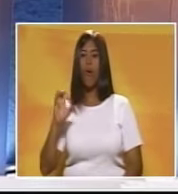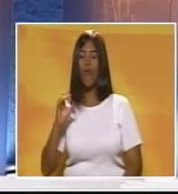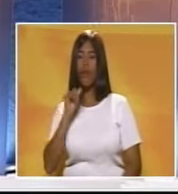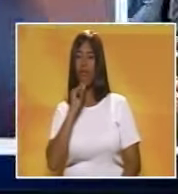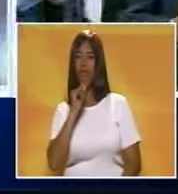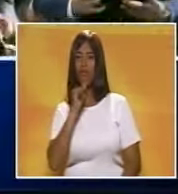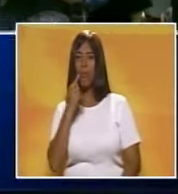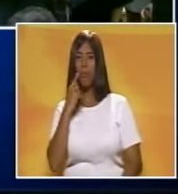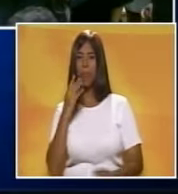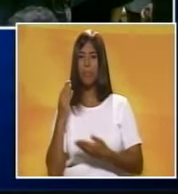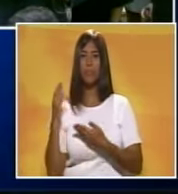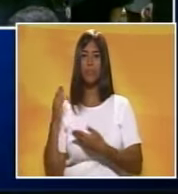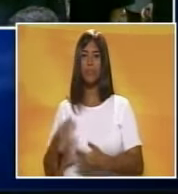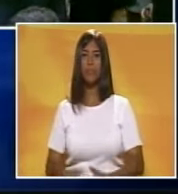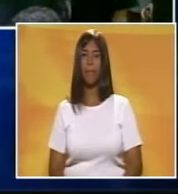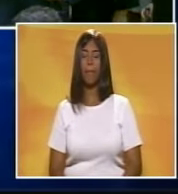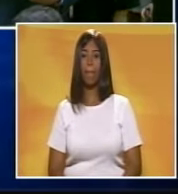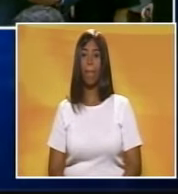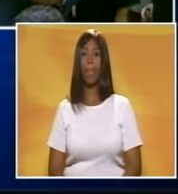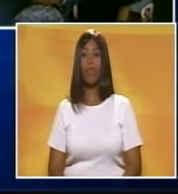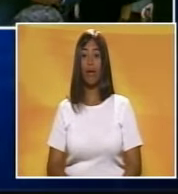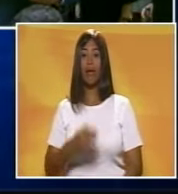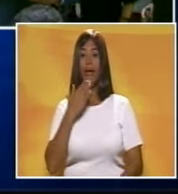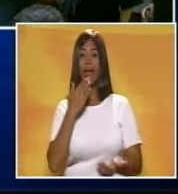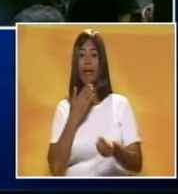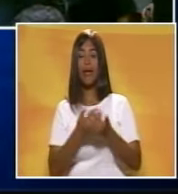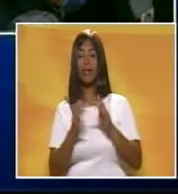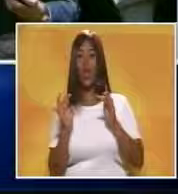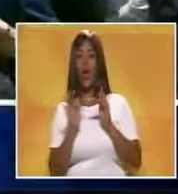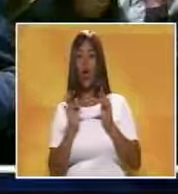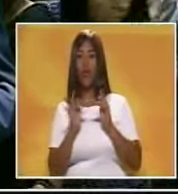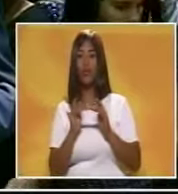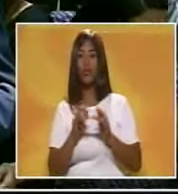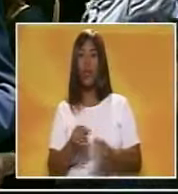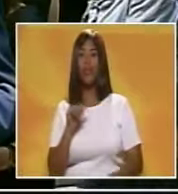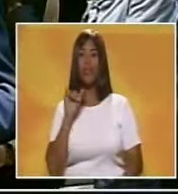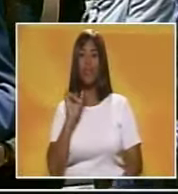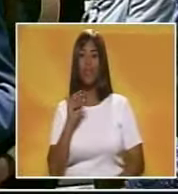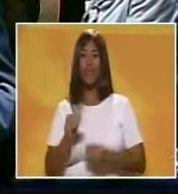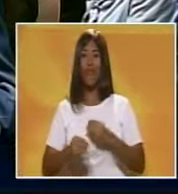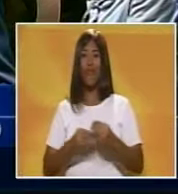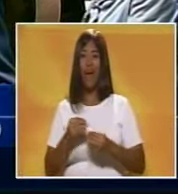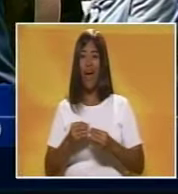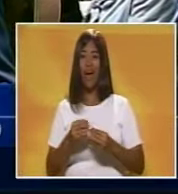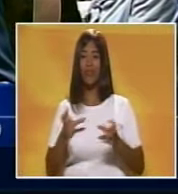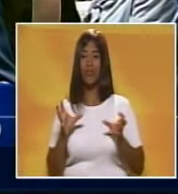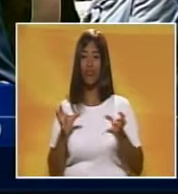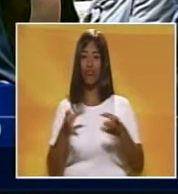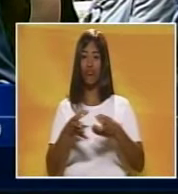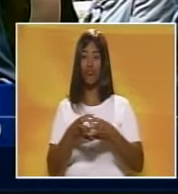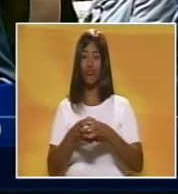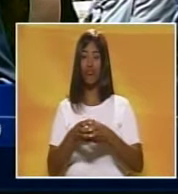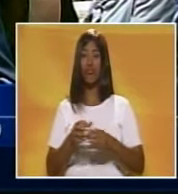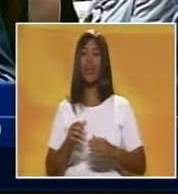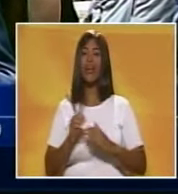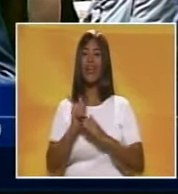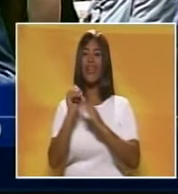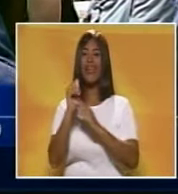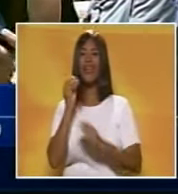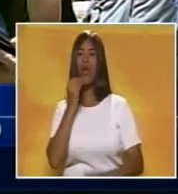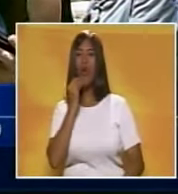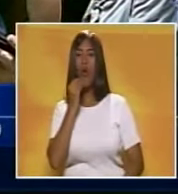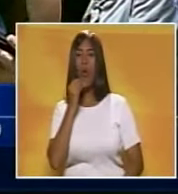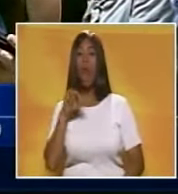que está pasando a esta hora? Así es, Andrina, muy buenas tardes. El evento con la dirigencia estudiantil continúa.